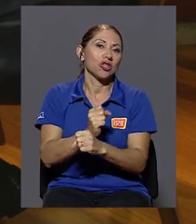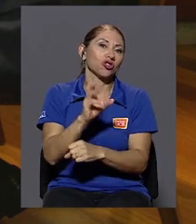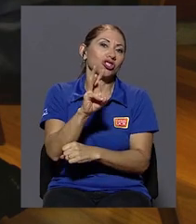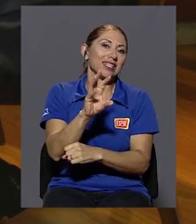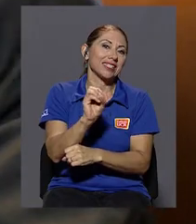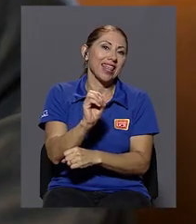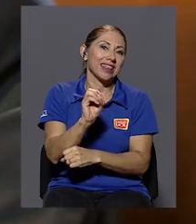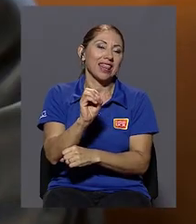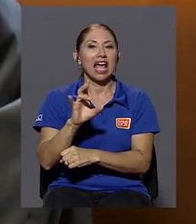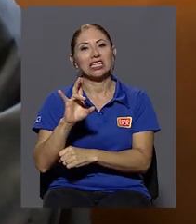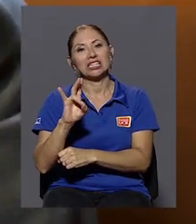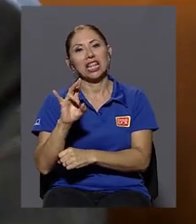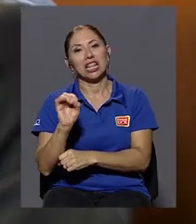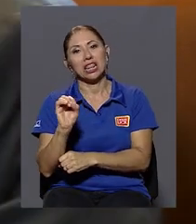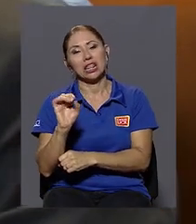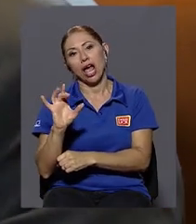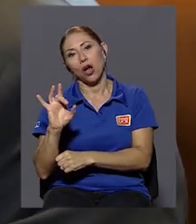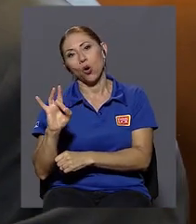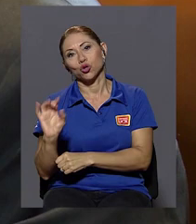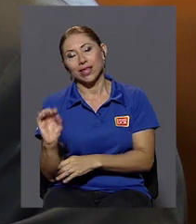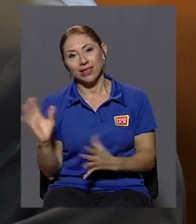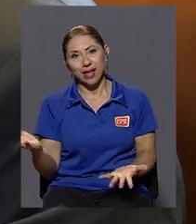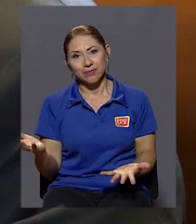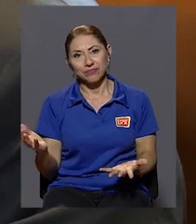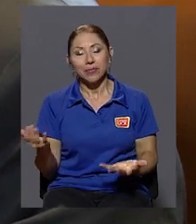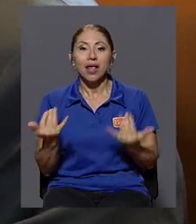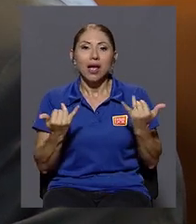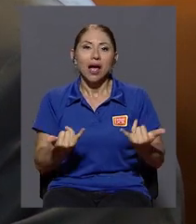80, y estamos